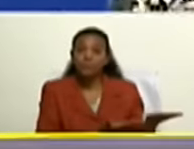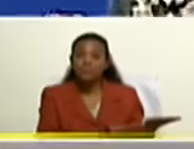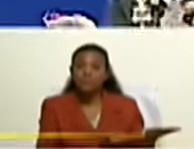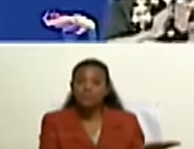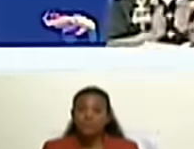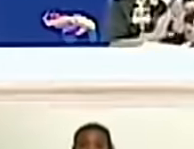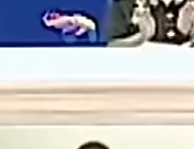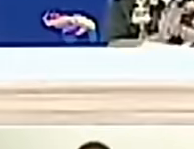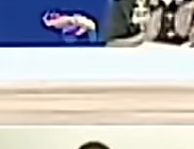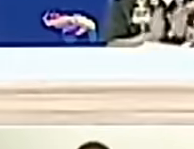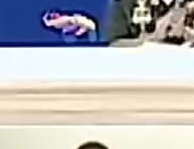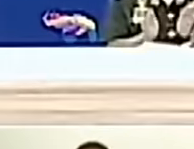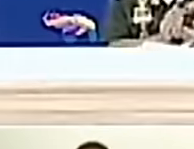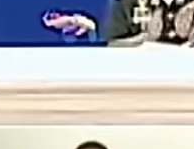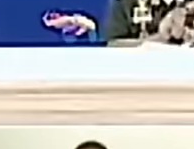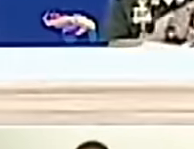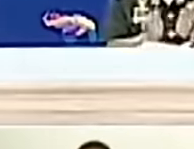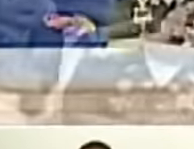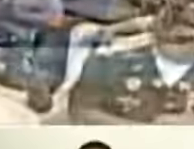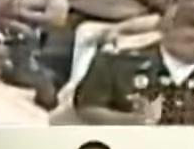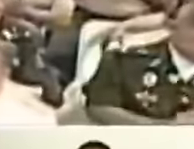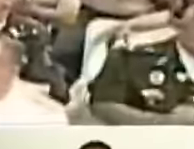presidente de la Asamblea Nacional.